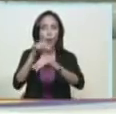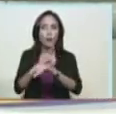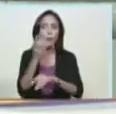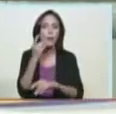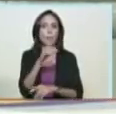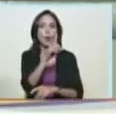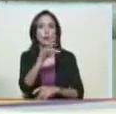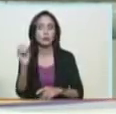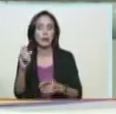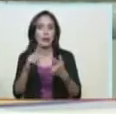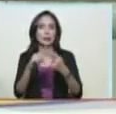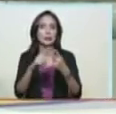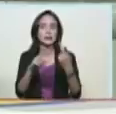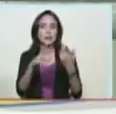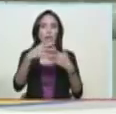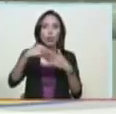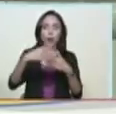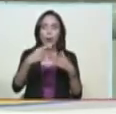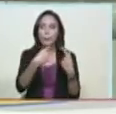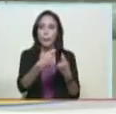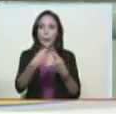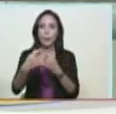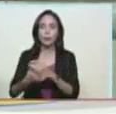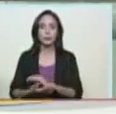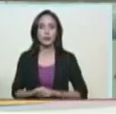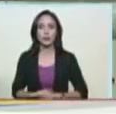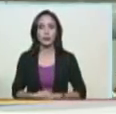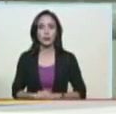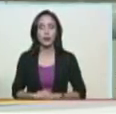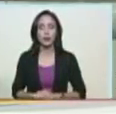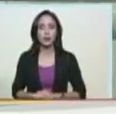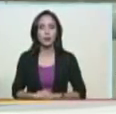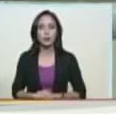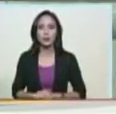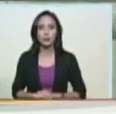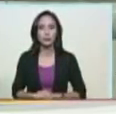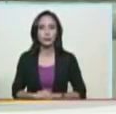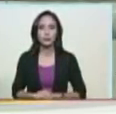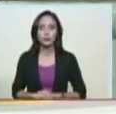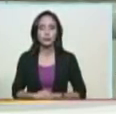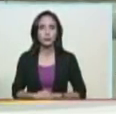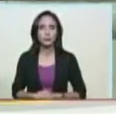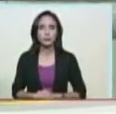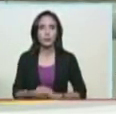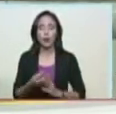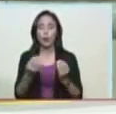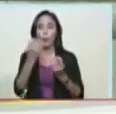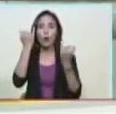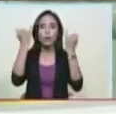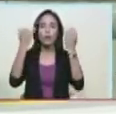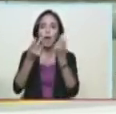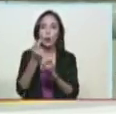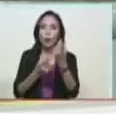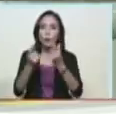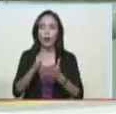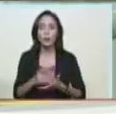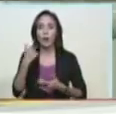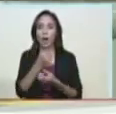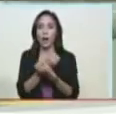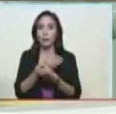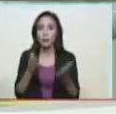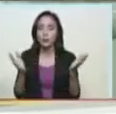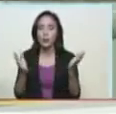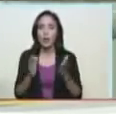110 dólares sustentaba una fortaleza económica que le permitía al país